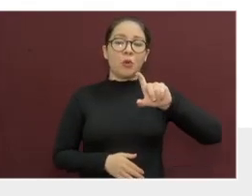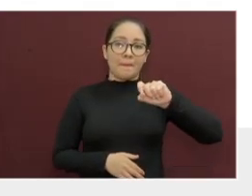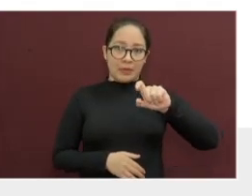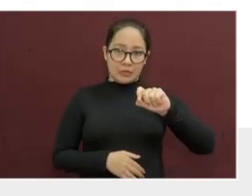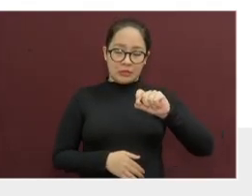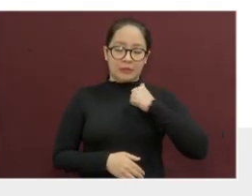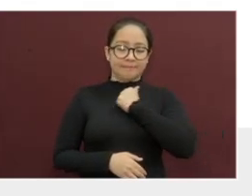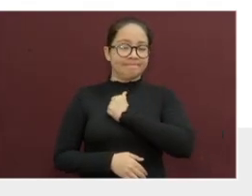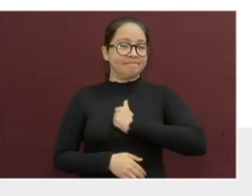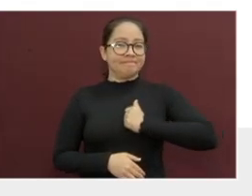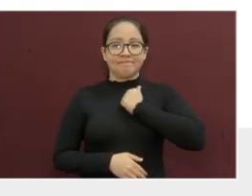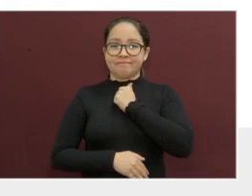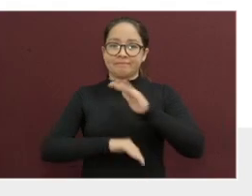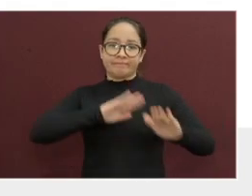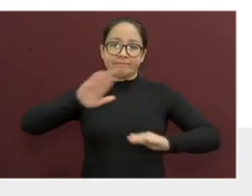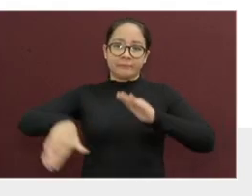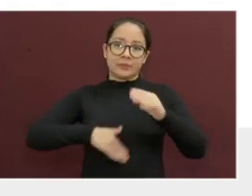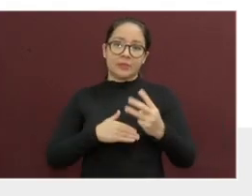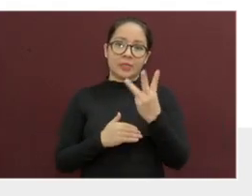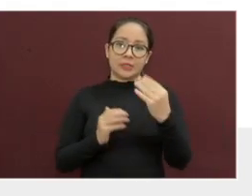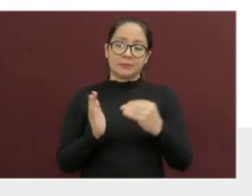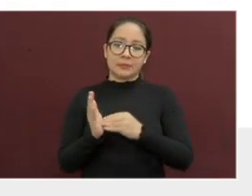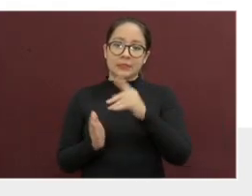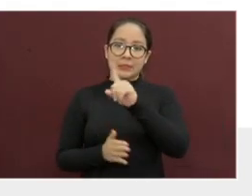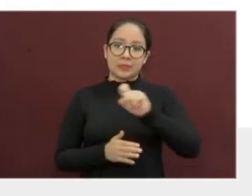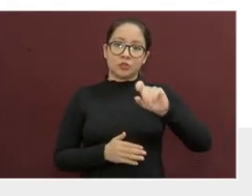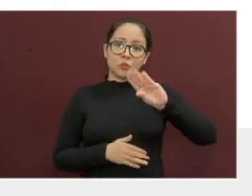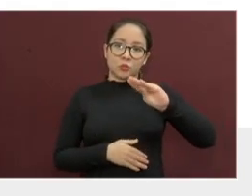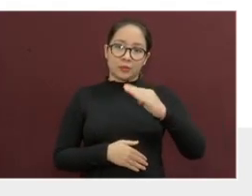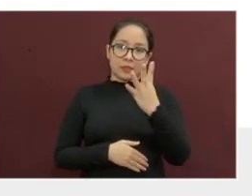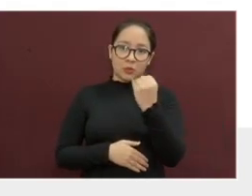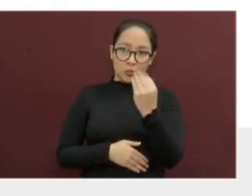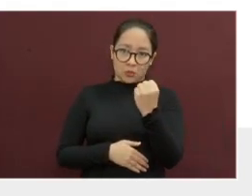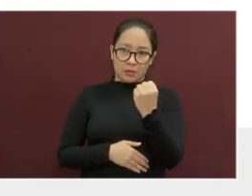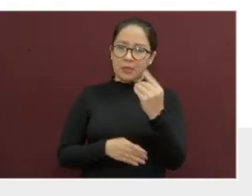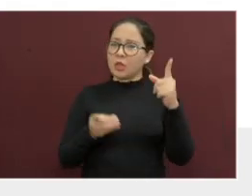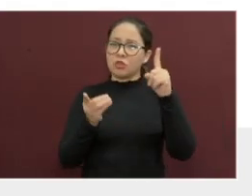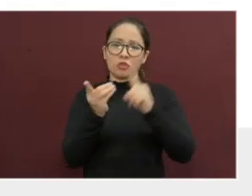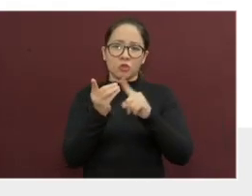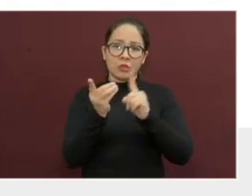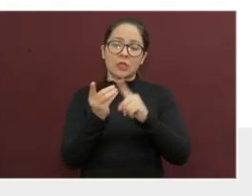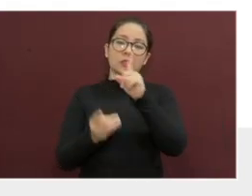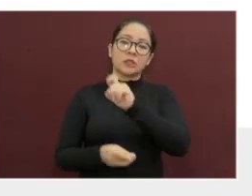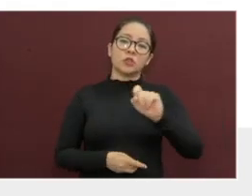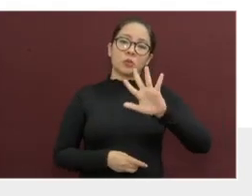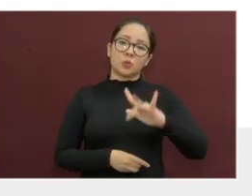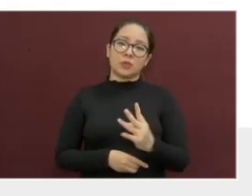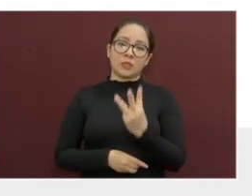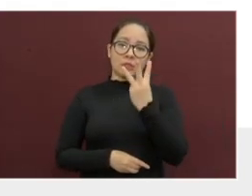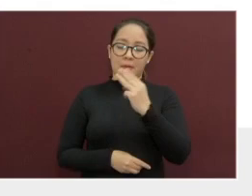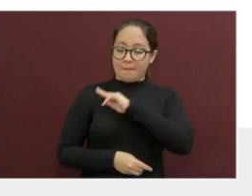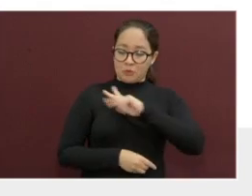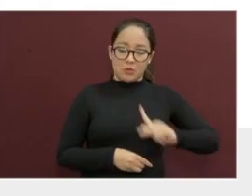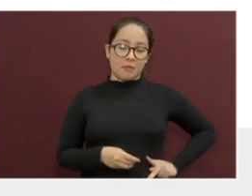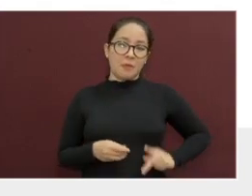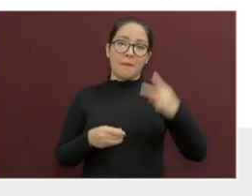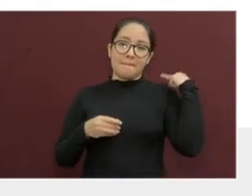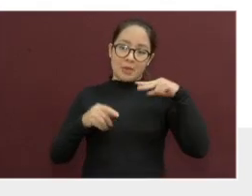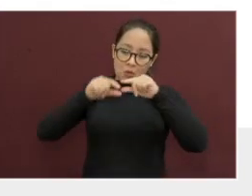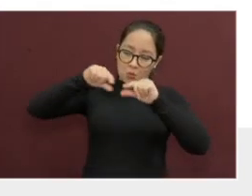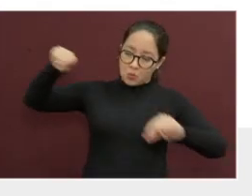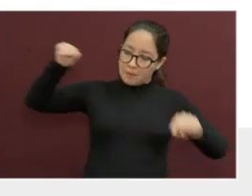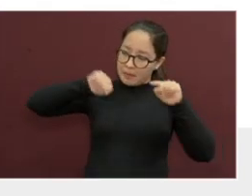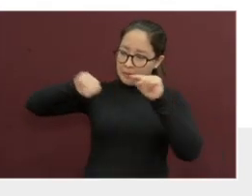desafortunadamente han fallecido tres mil ciento noventa y nueve en 153 municipios de la entidad